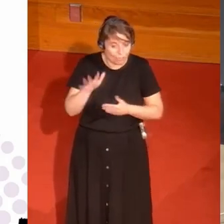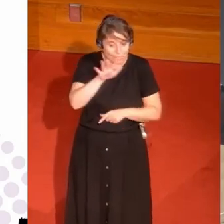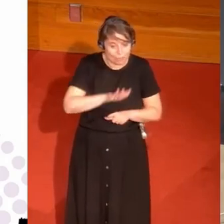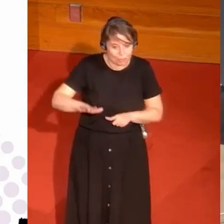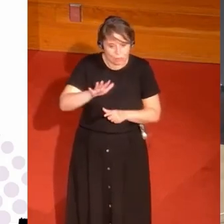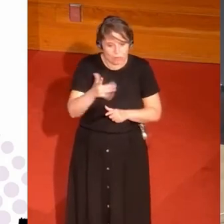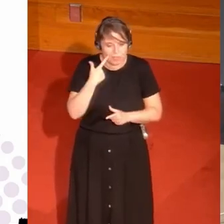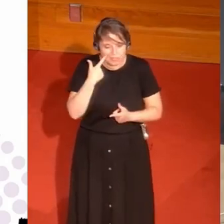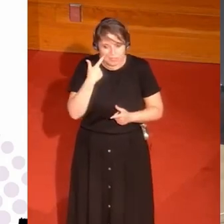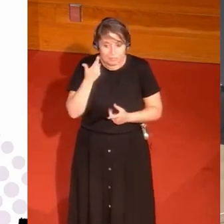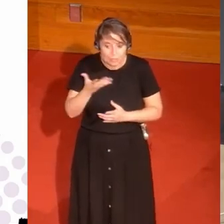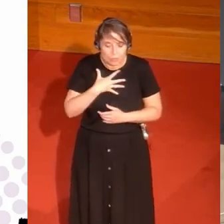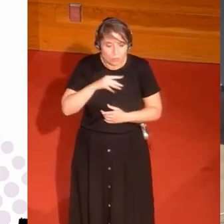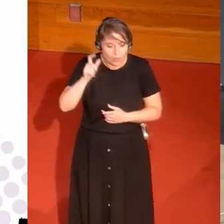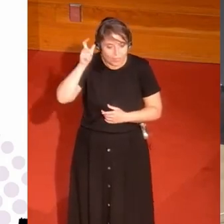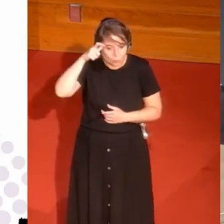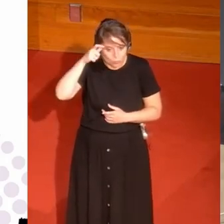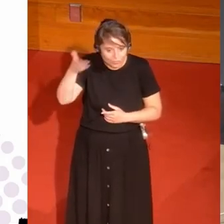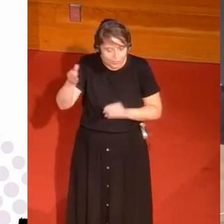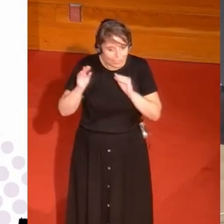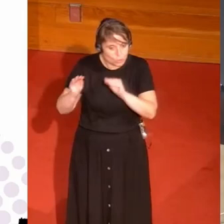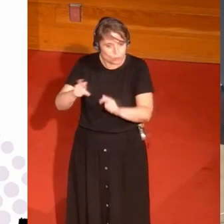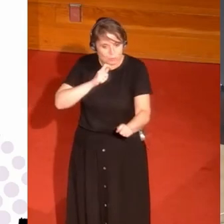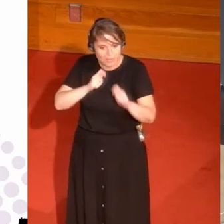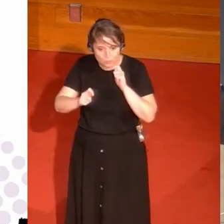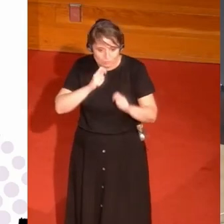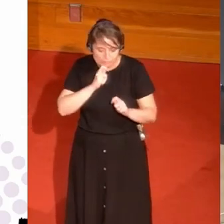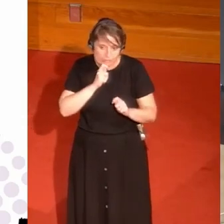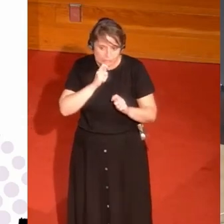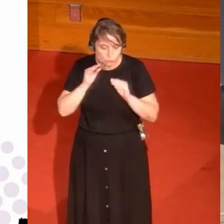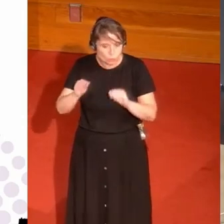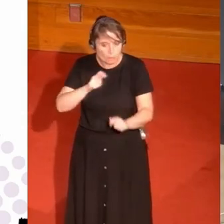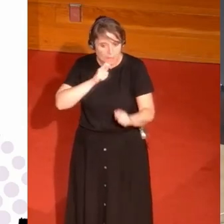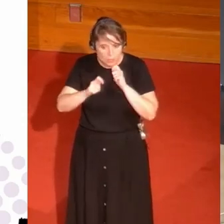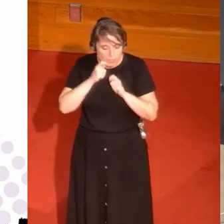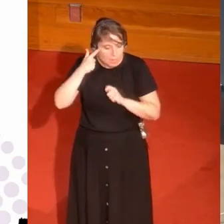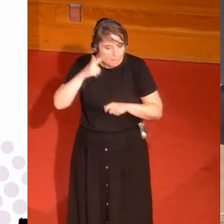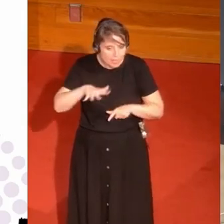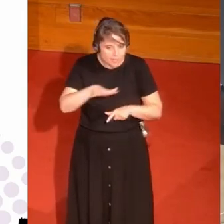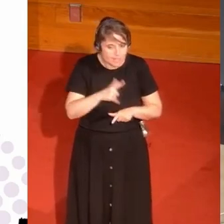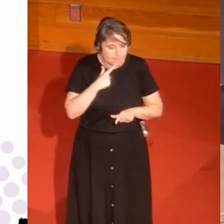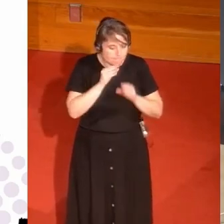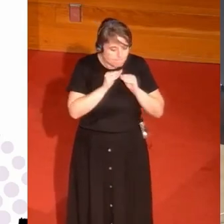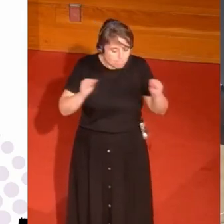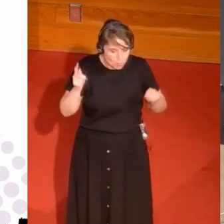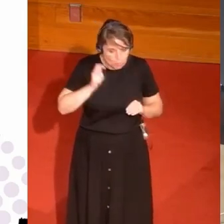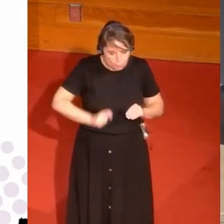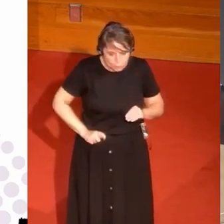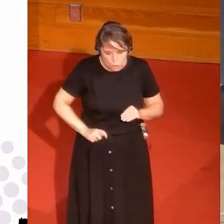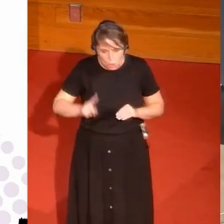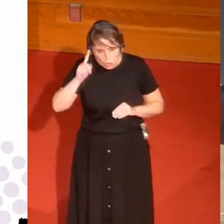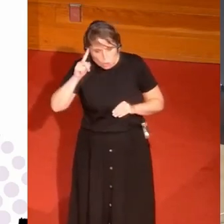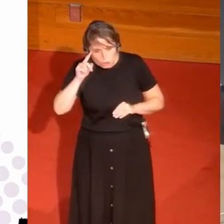lugares y que pueda ser para los propios un un un lugar en el que no poder ejercer tu profesión no